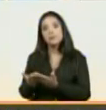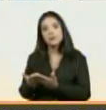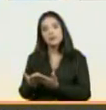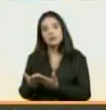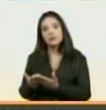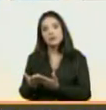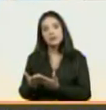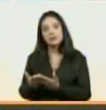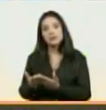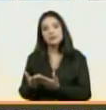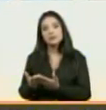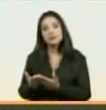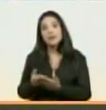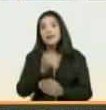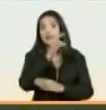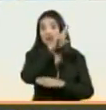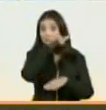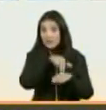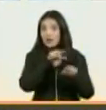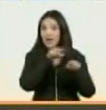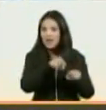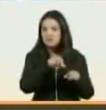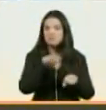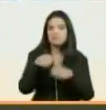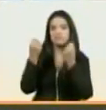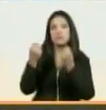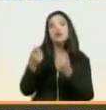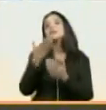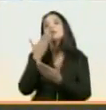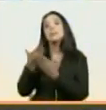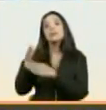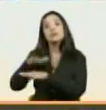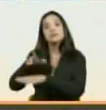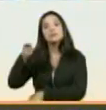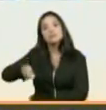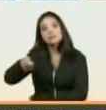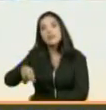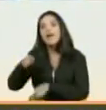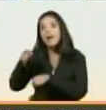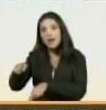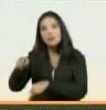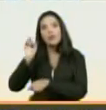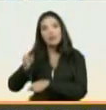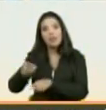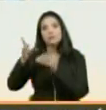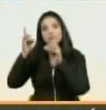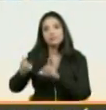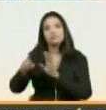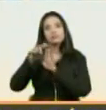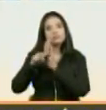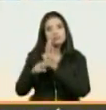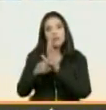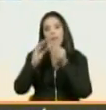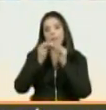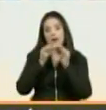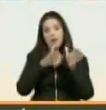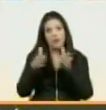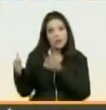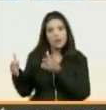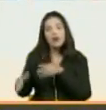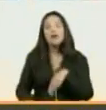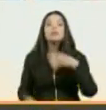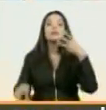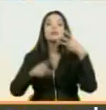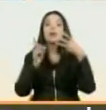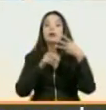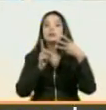este máximo tribunal de la República se establezcan los lineamientos para su corrección. Y el tercer aspecto